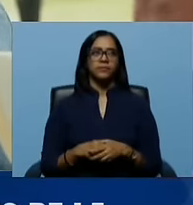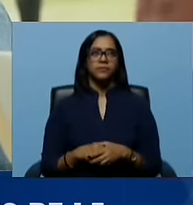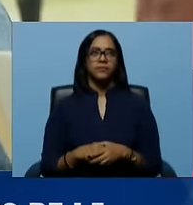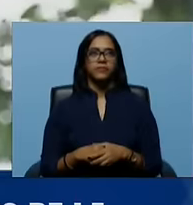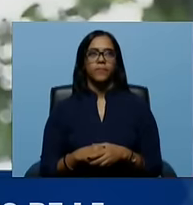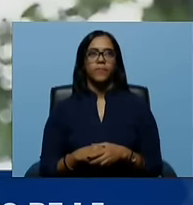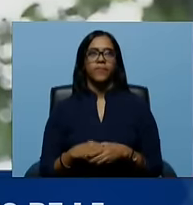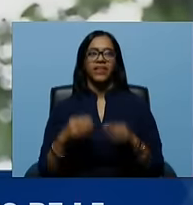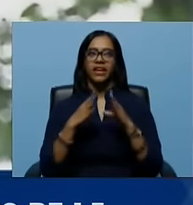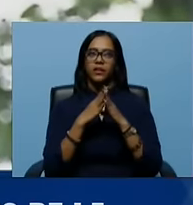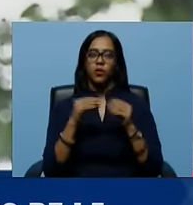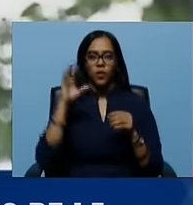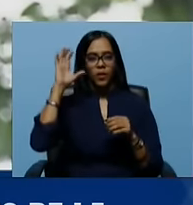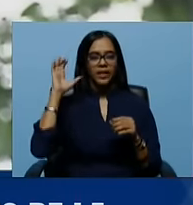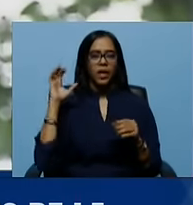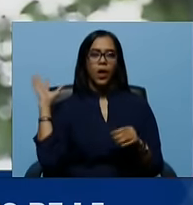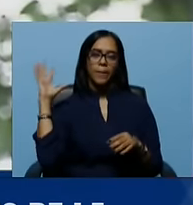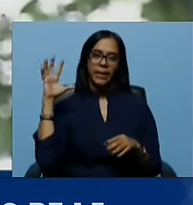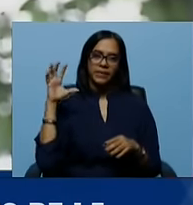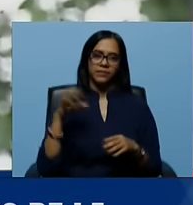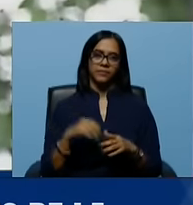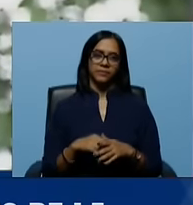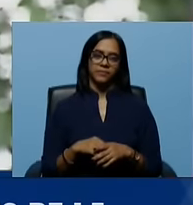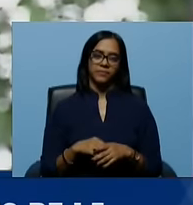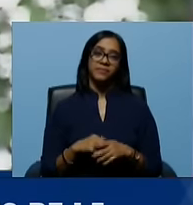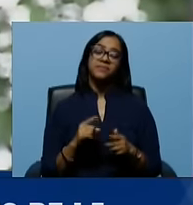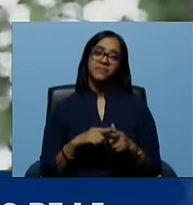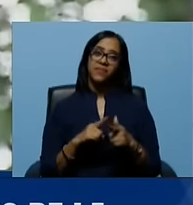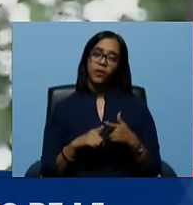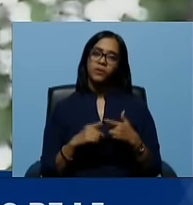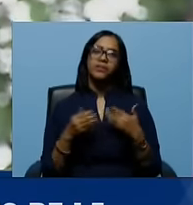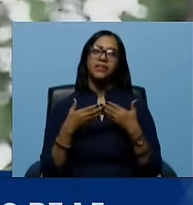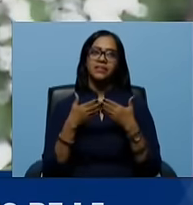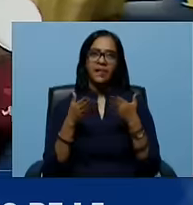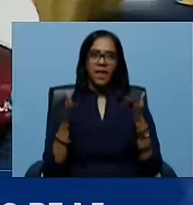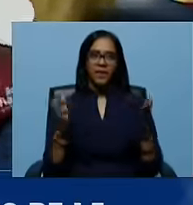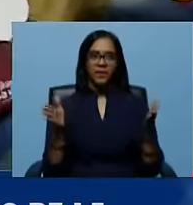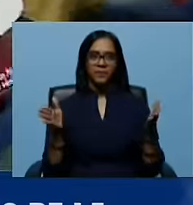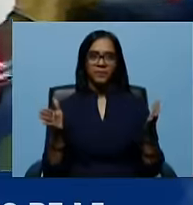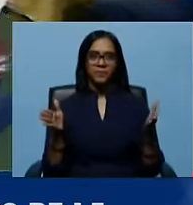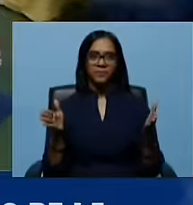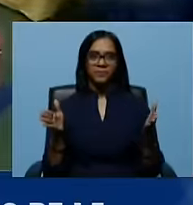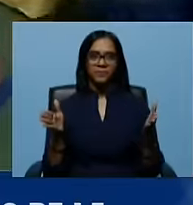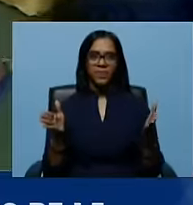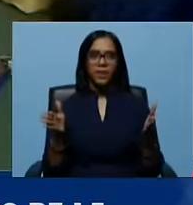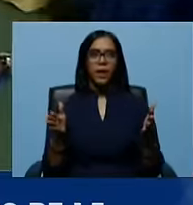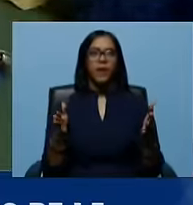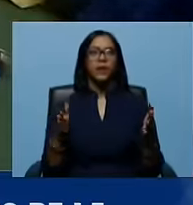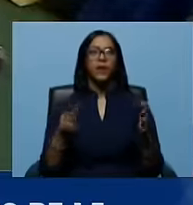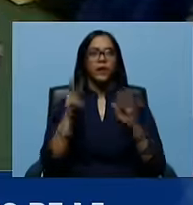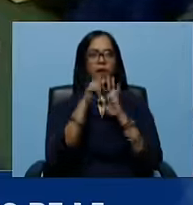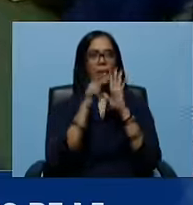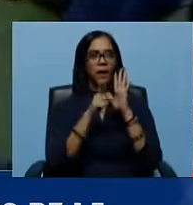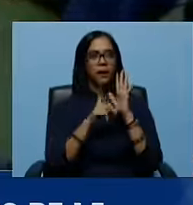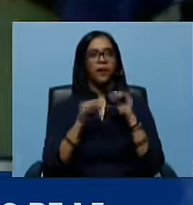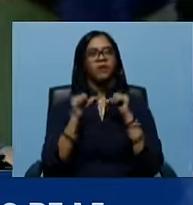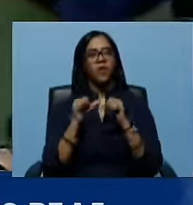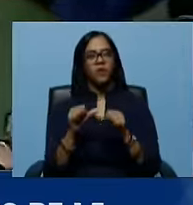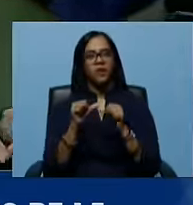en todos los estados del país. Así que se abran para una programación